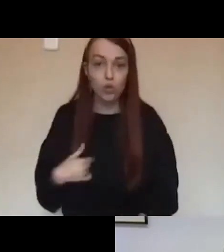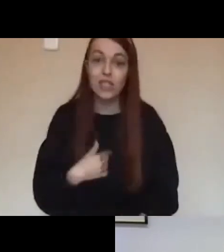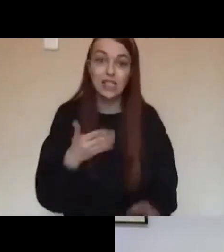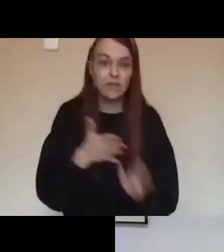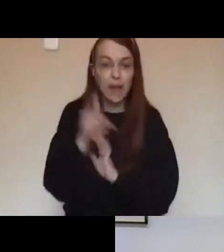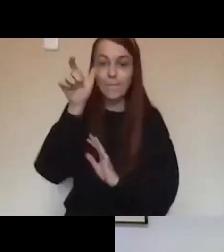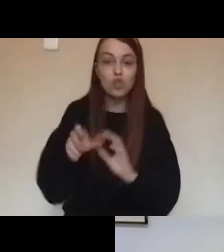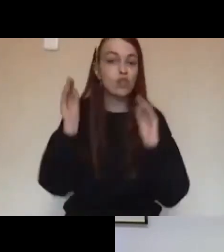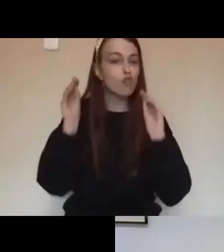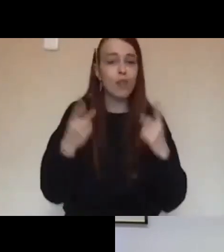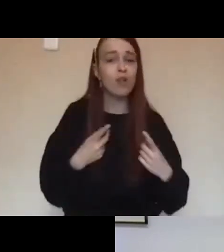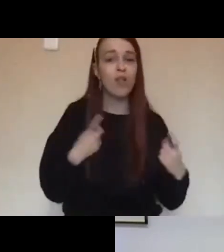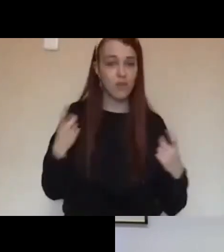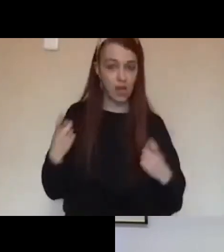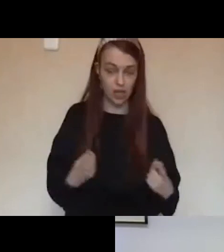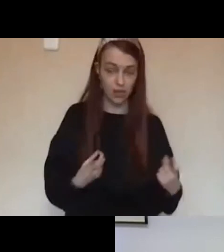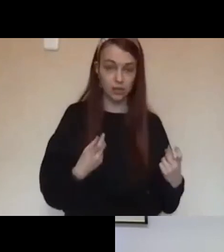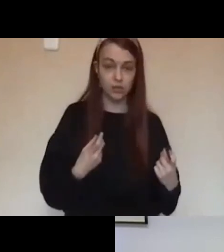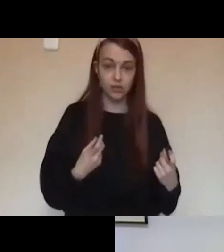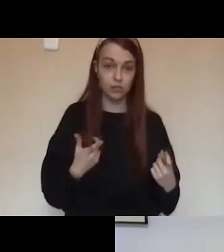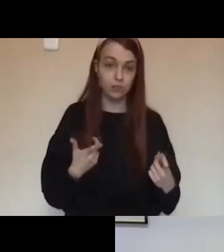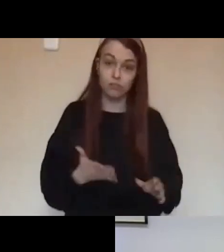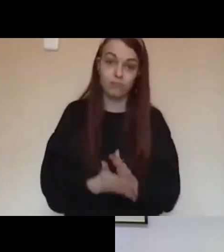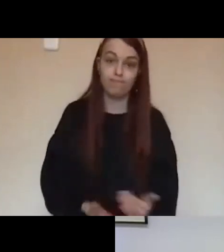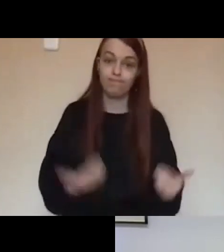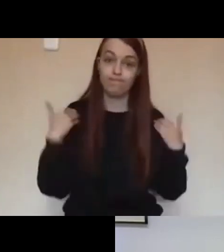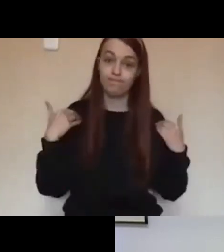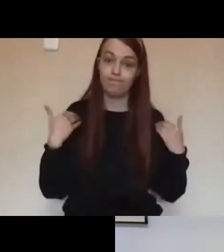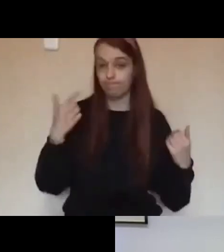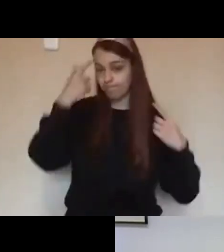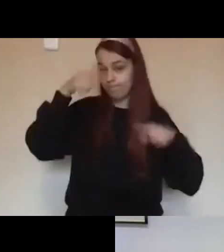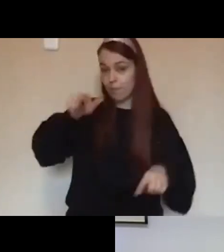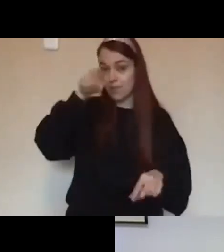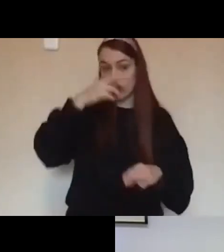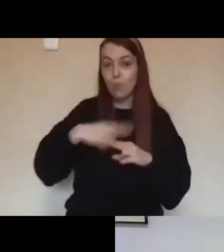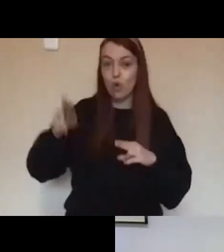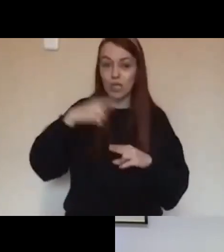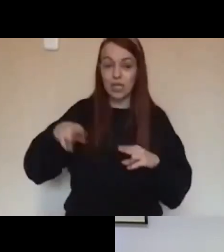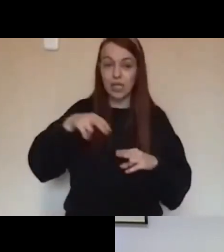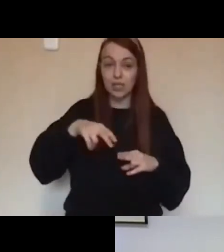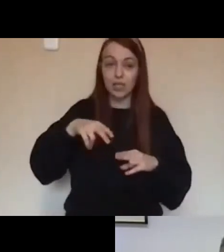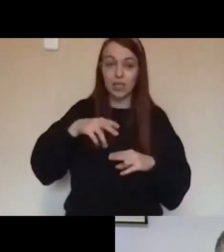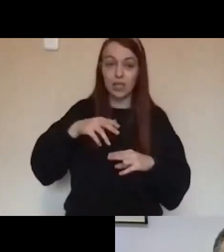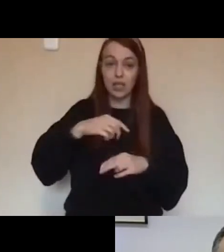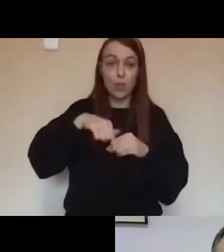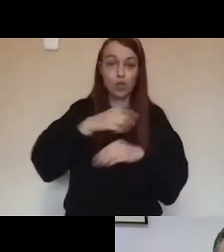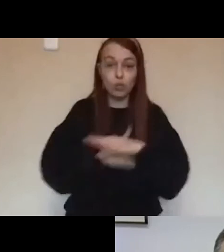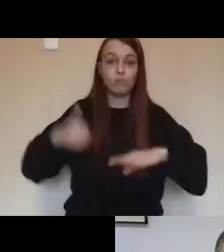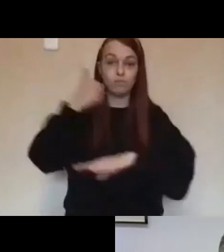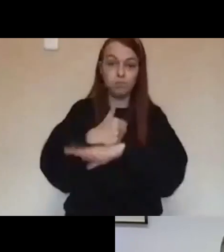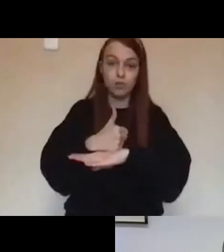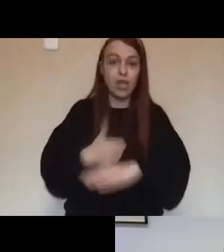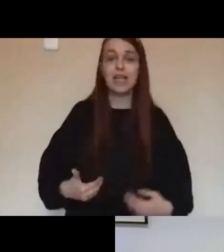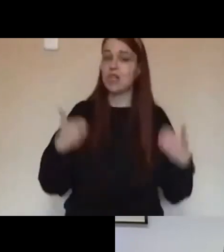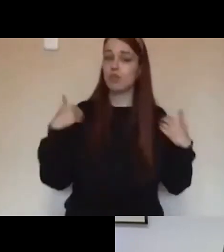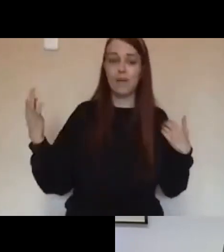gente. Y por eso es responsabilidad de los políticos y de los cargos, de los puestos de mando, el formar a su gente,